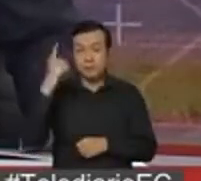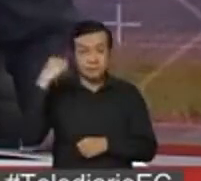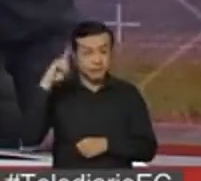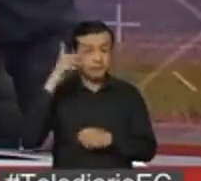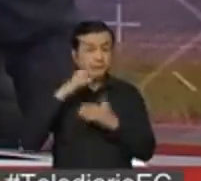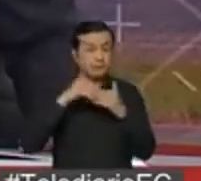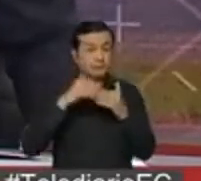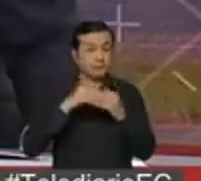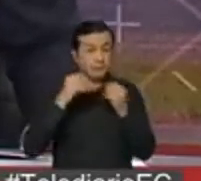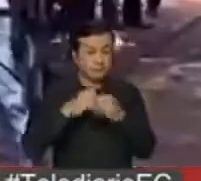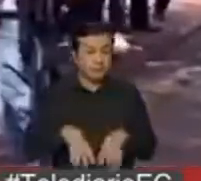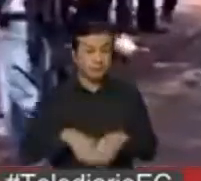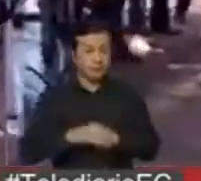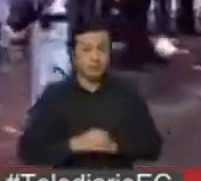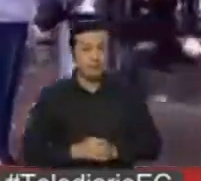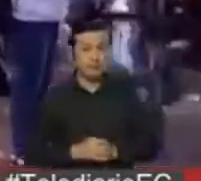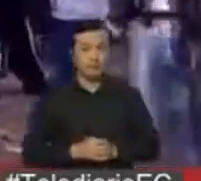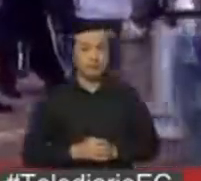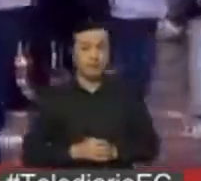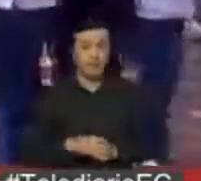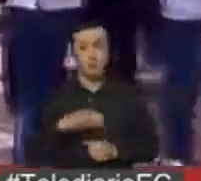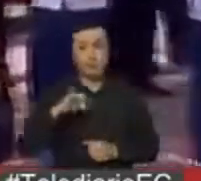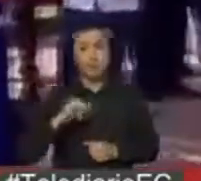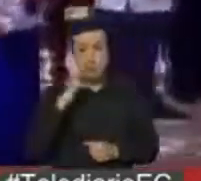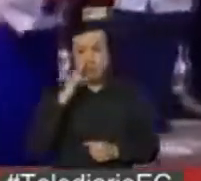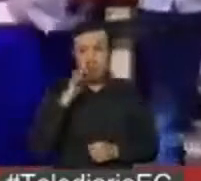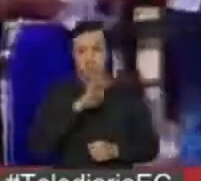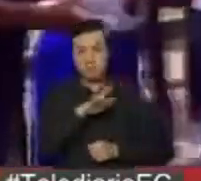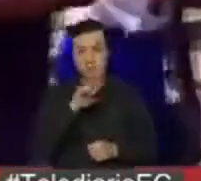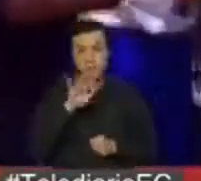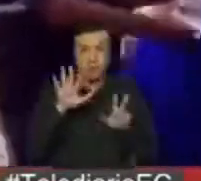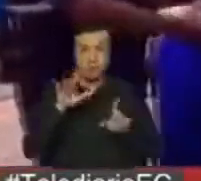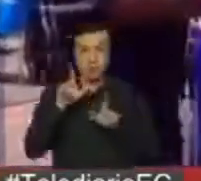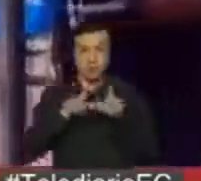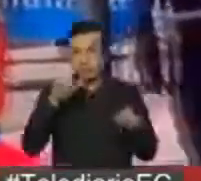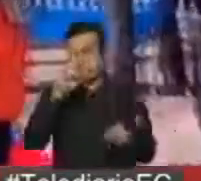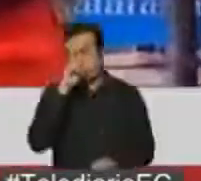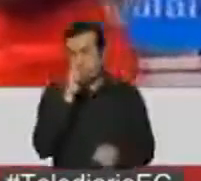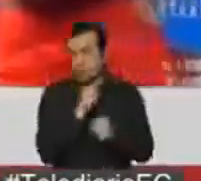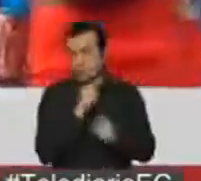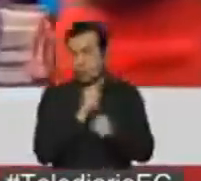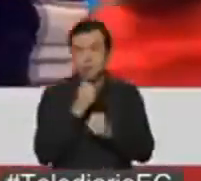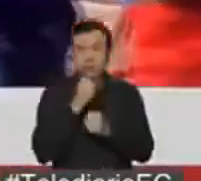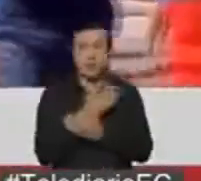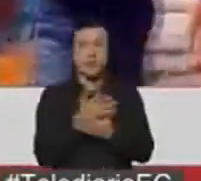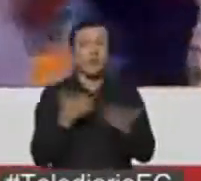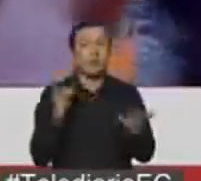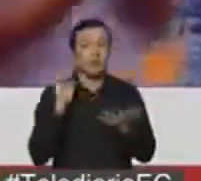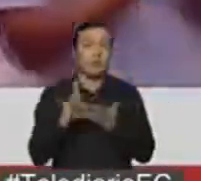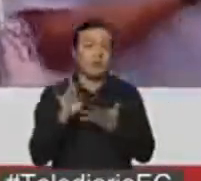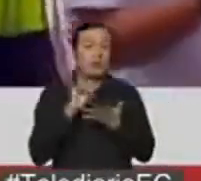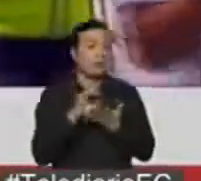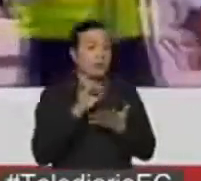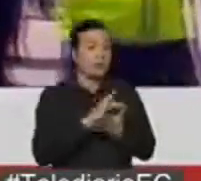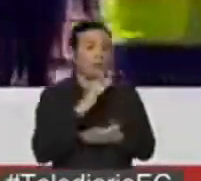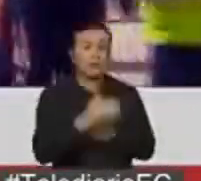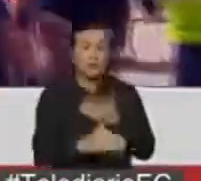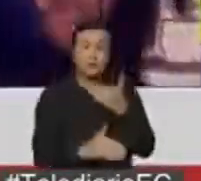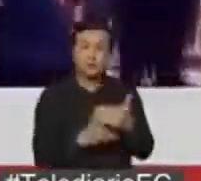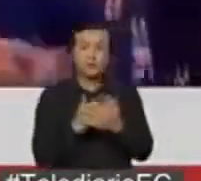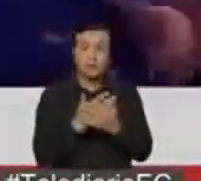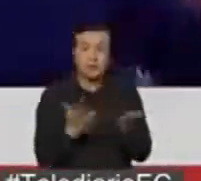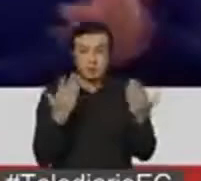dólares. A finales de junio, 528 trabajadores de Tame recibieron sus notificaciones de despido por el proceso de liquidación en